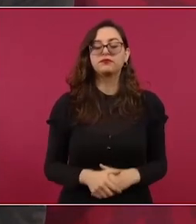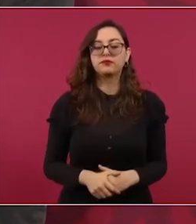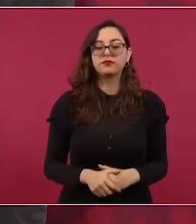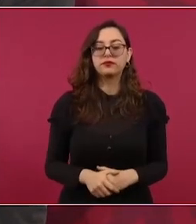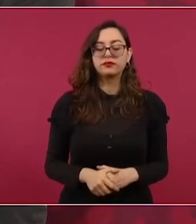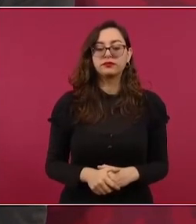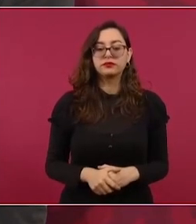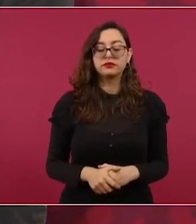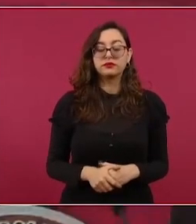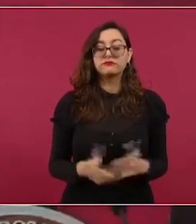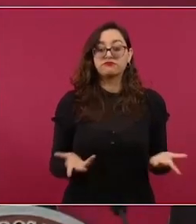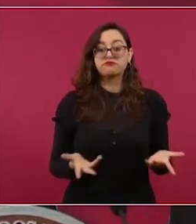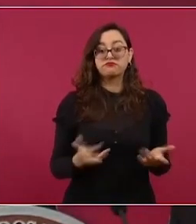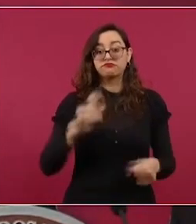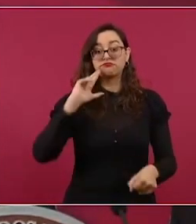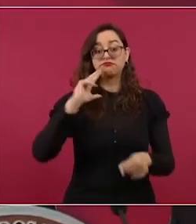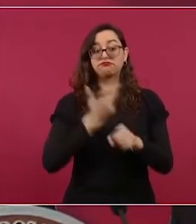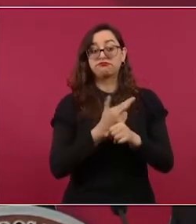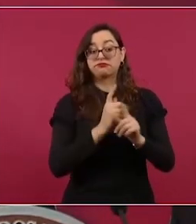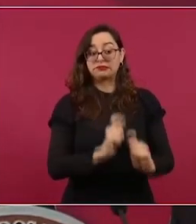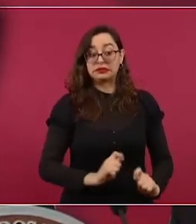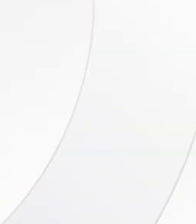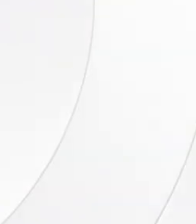con mucha responsabilidad.